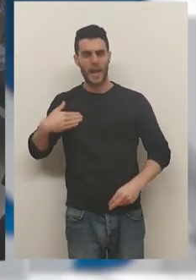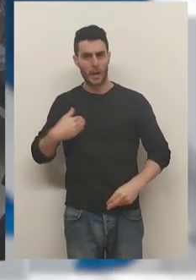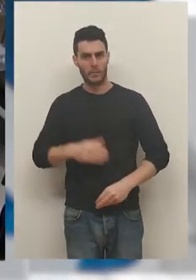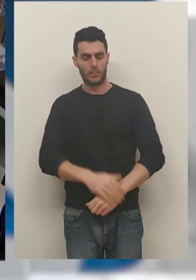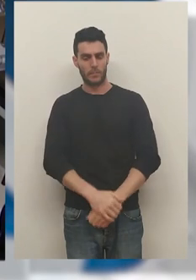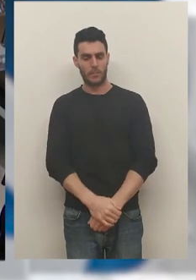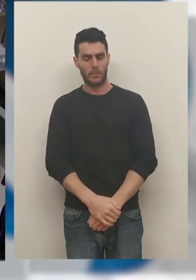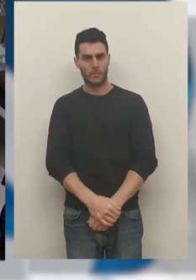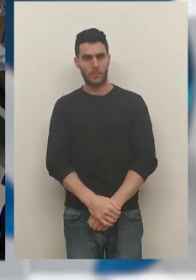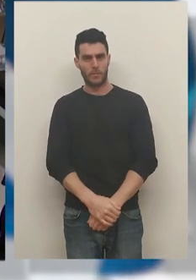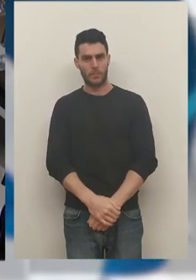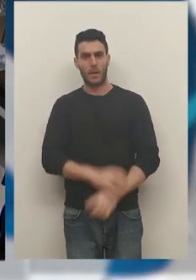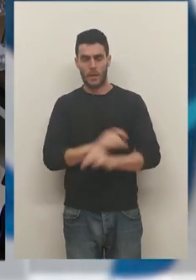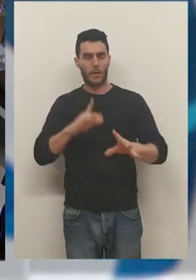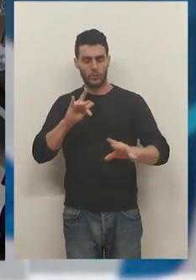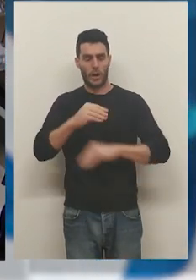hacerlo